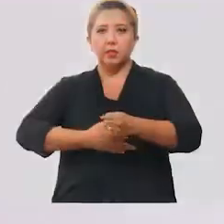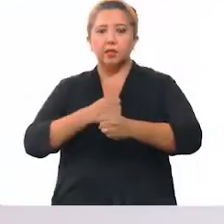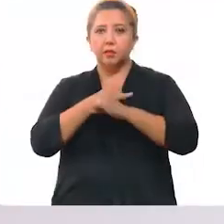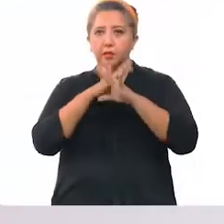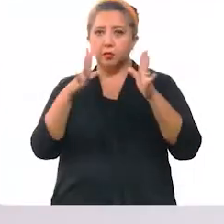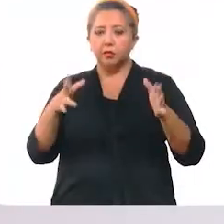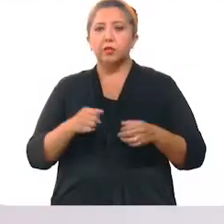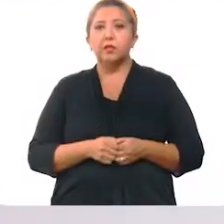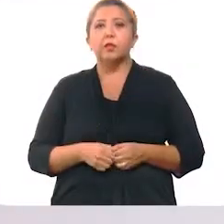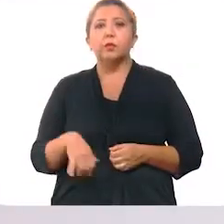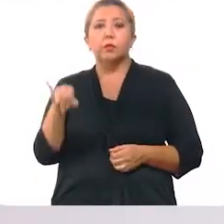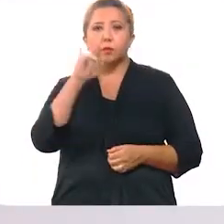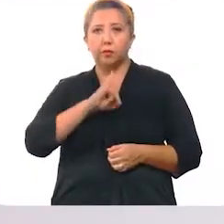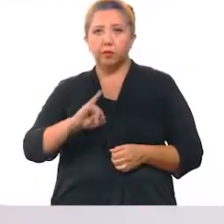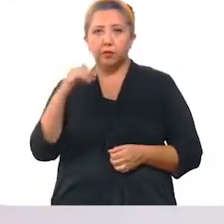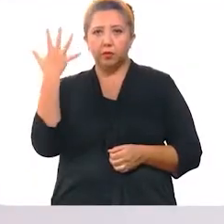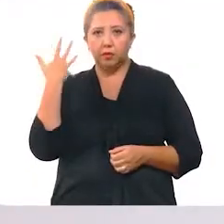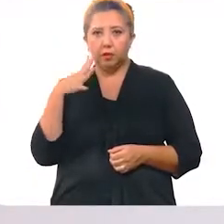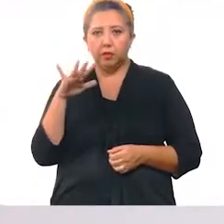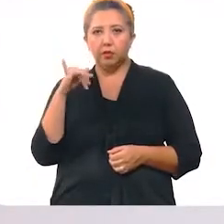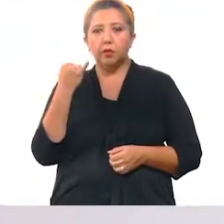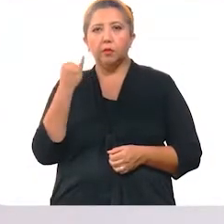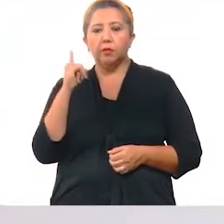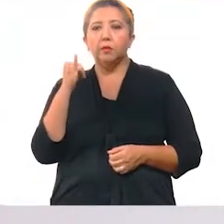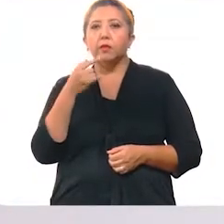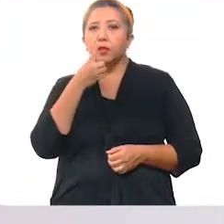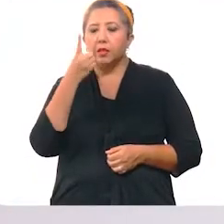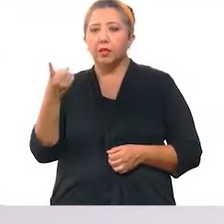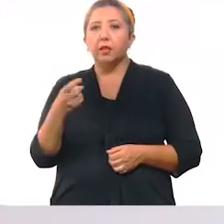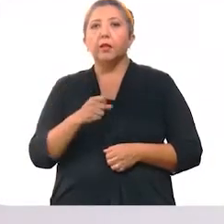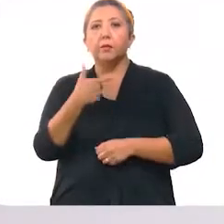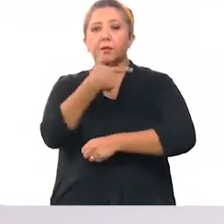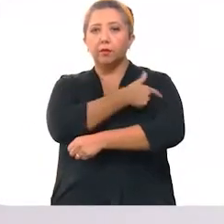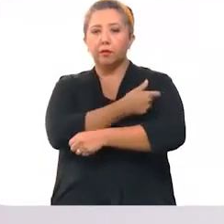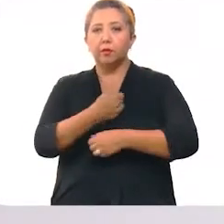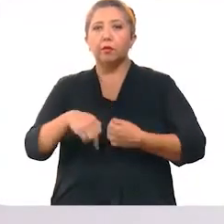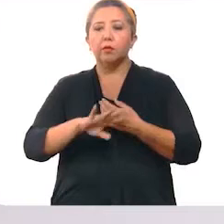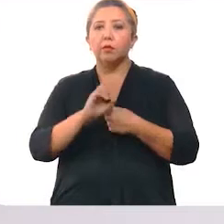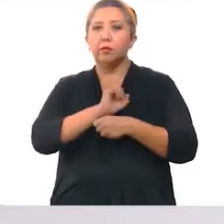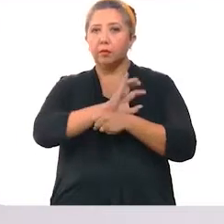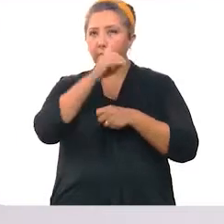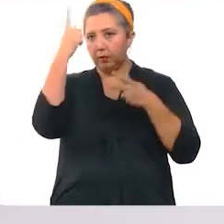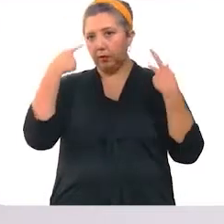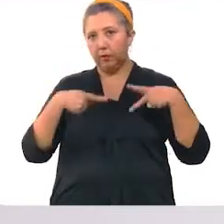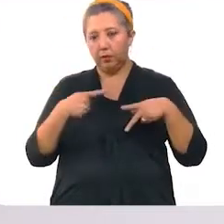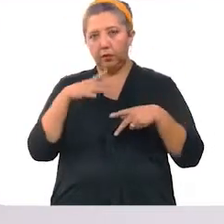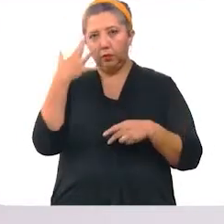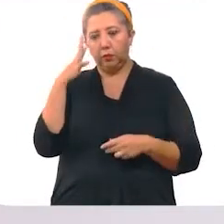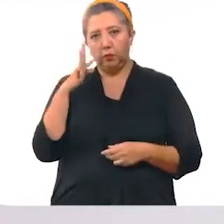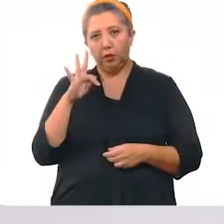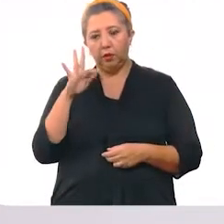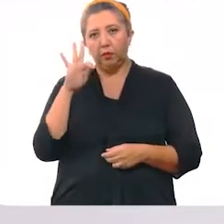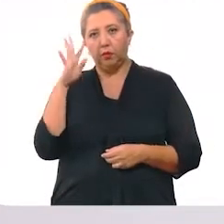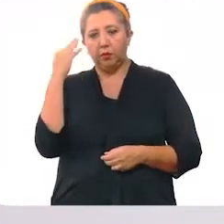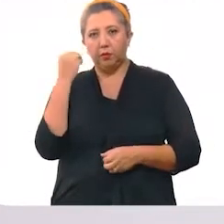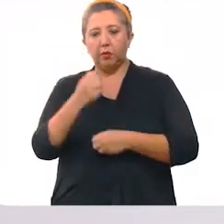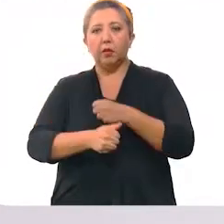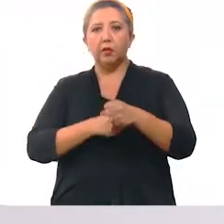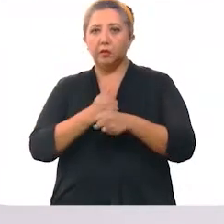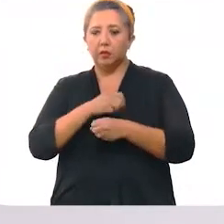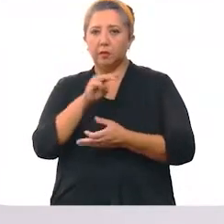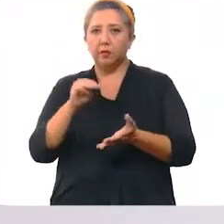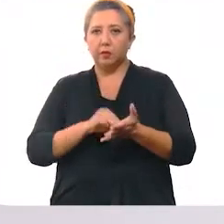es el parte médico de este jueves 10 de junio. La aplicación de la vacuna contra el coronavirus para personas de 40 a 49 años en